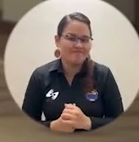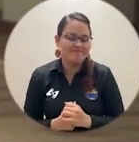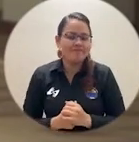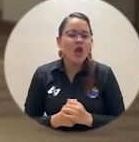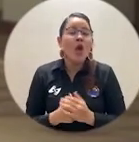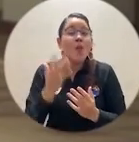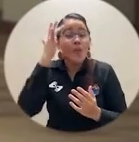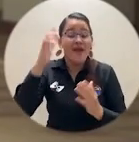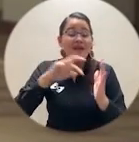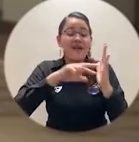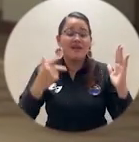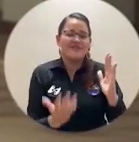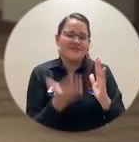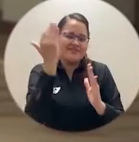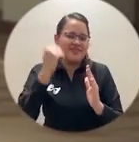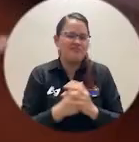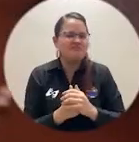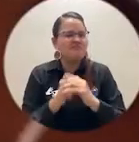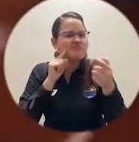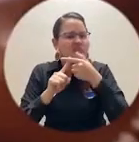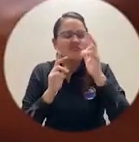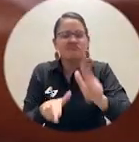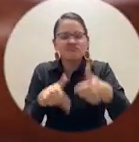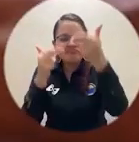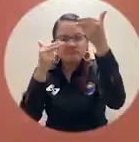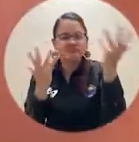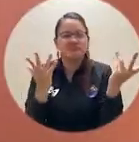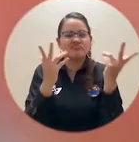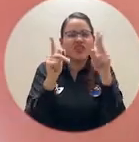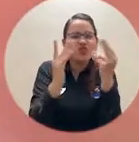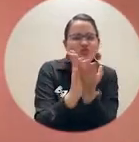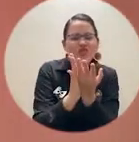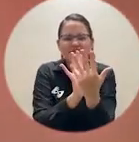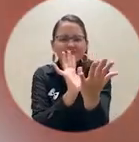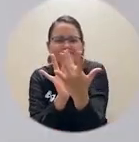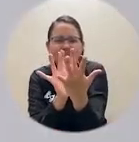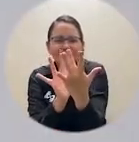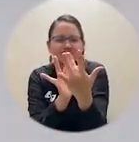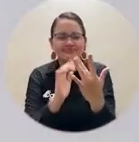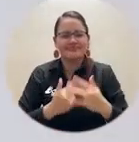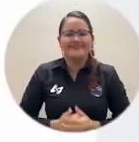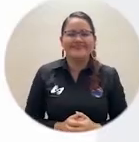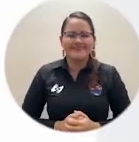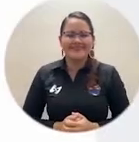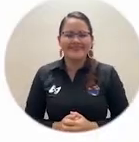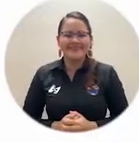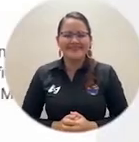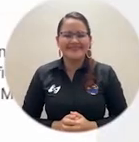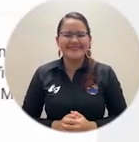el distanciamiento físico es necesario para garantizar la salud, pues la tecnología nos puede acercar a nuestros estudiantes.